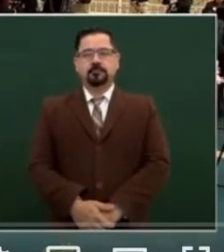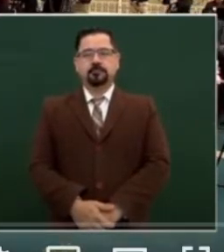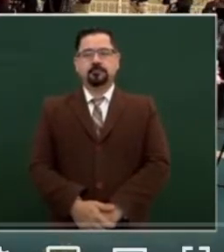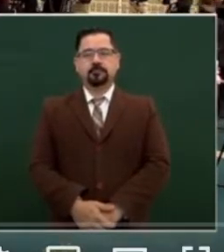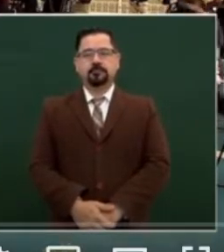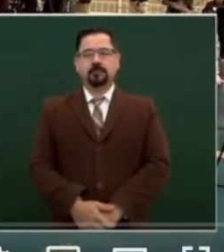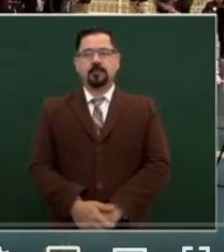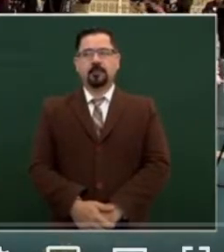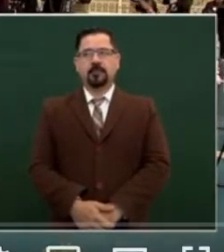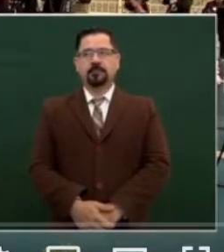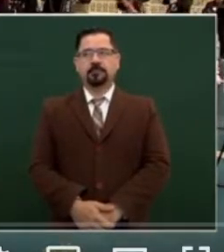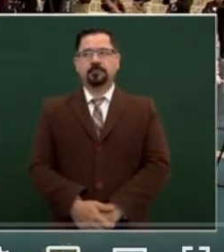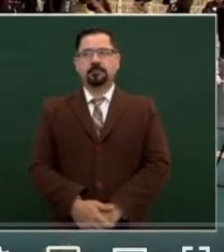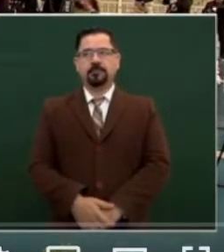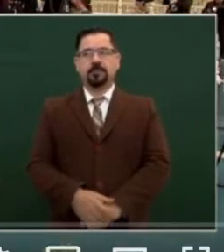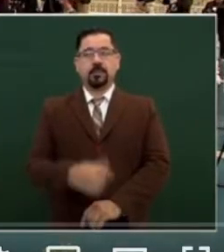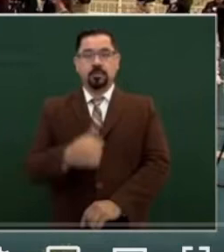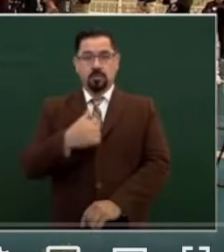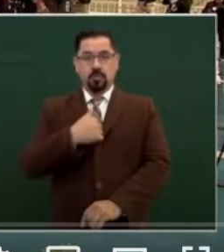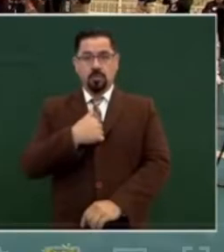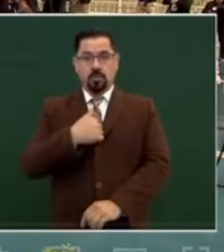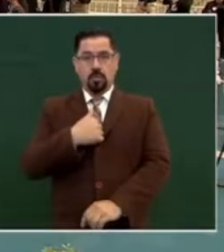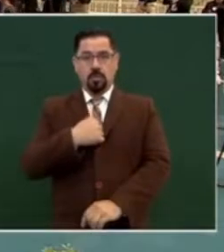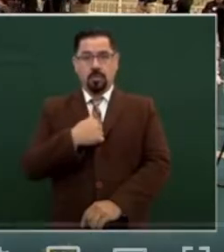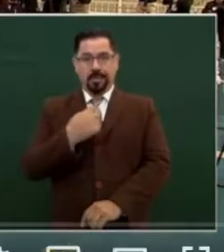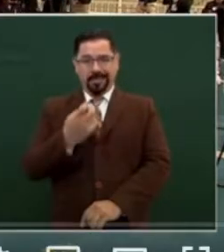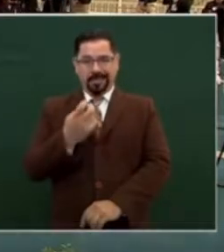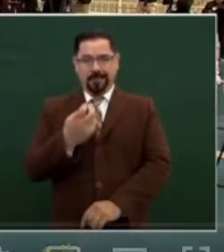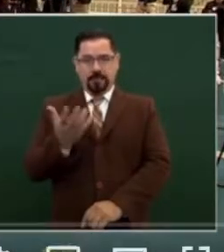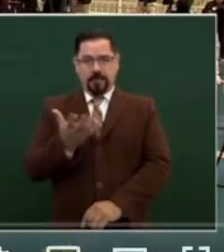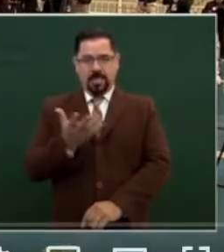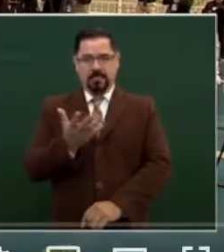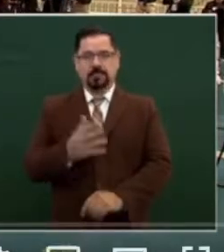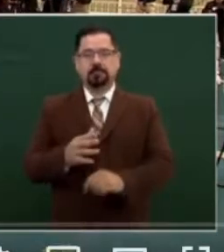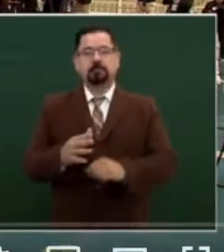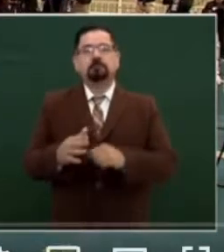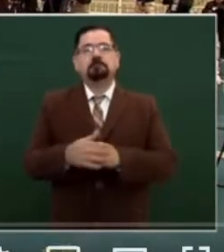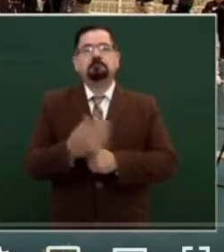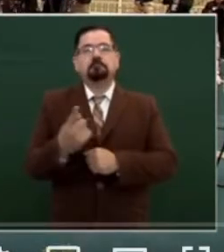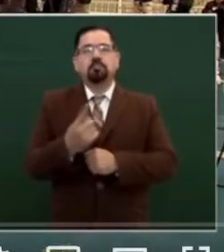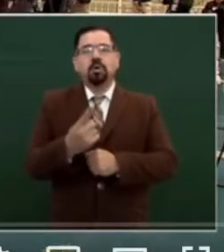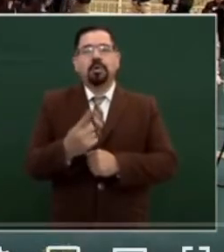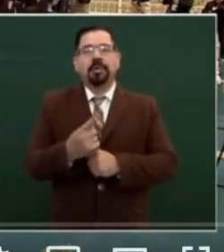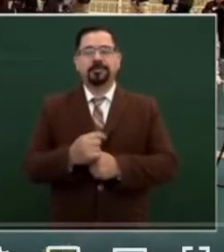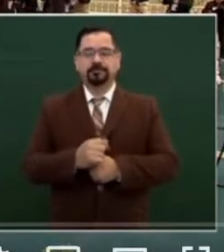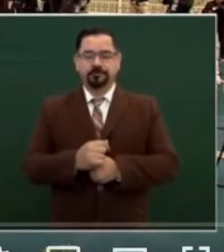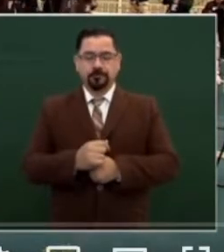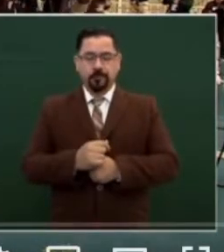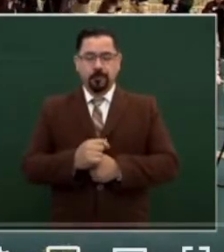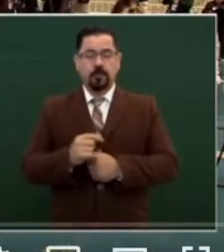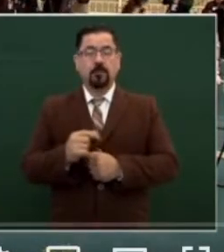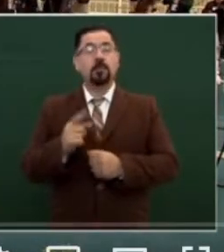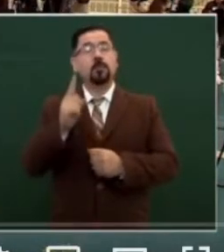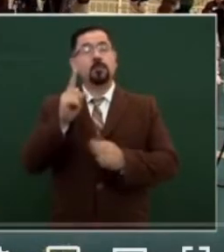y lo hago porque está de por medio de la transformación